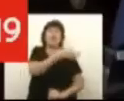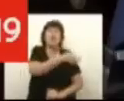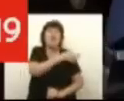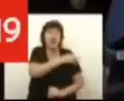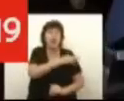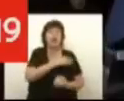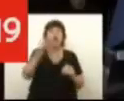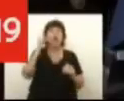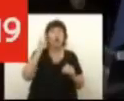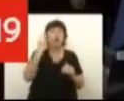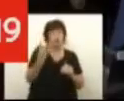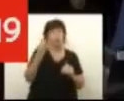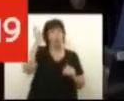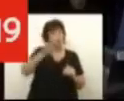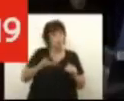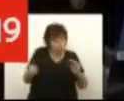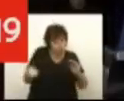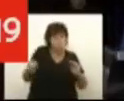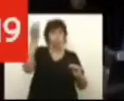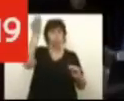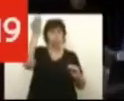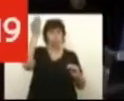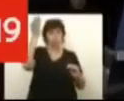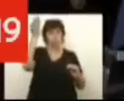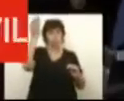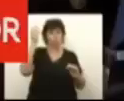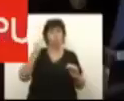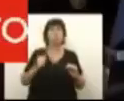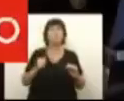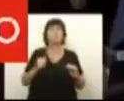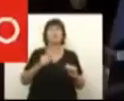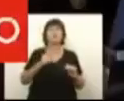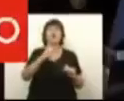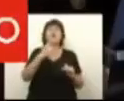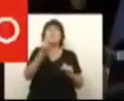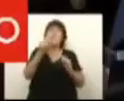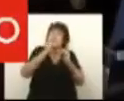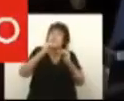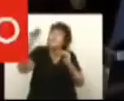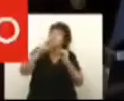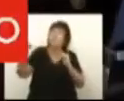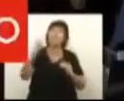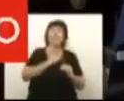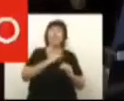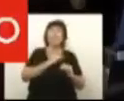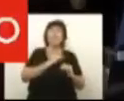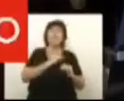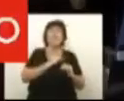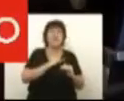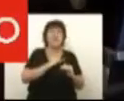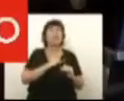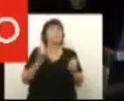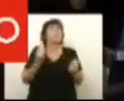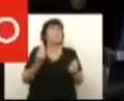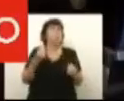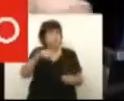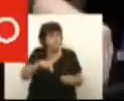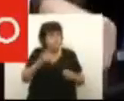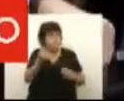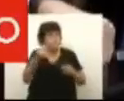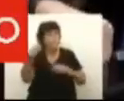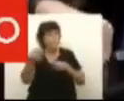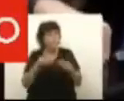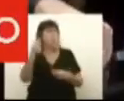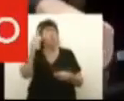bloque de Argentina Federal, el Partido Justicialista, la ley va a salir, ¿no? Sí, mira, nosotros lo hemos señalado